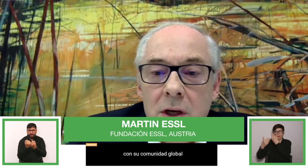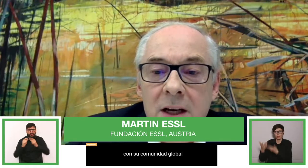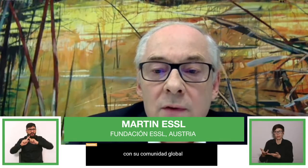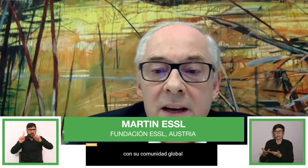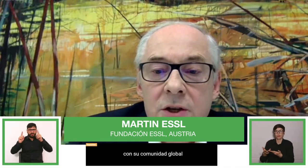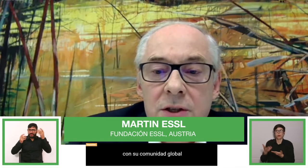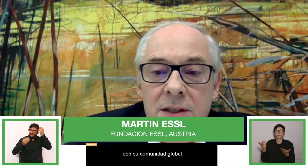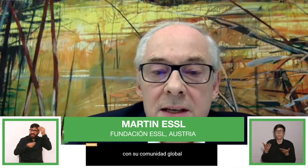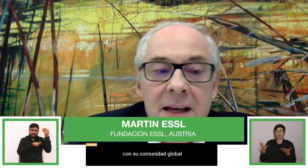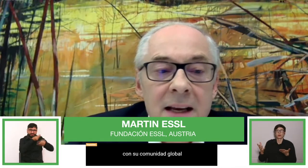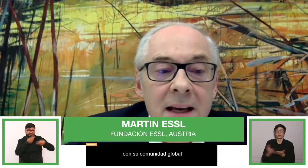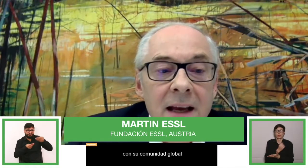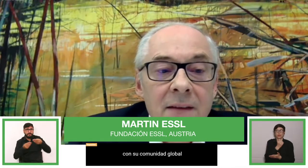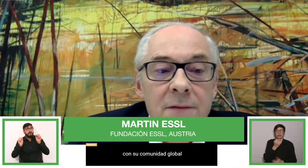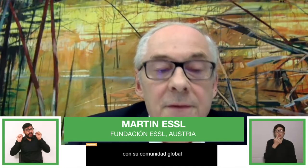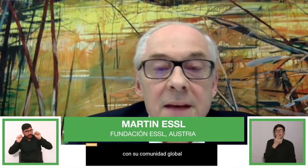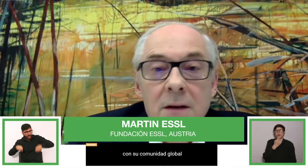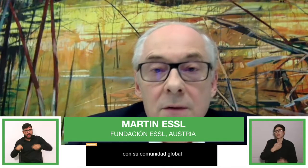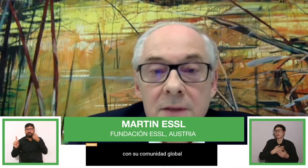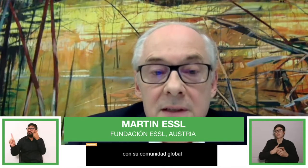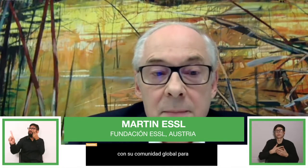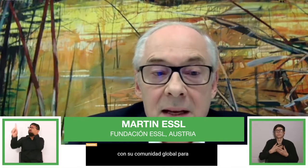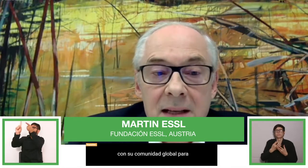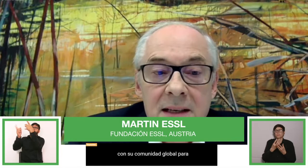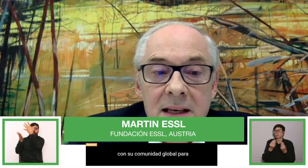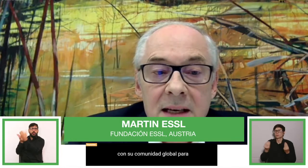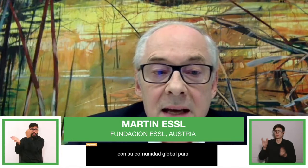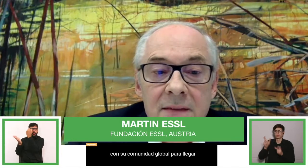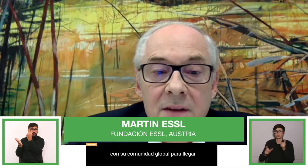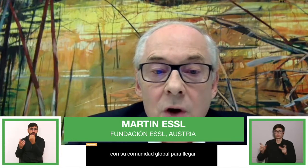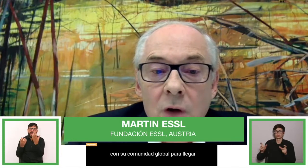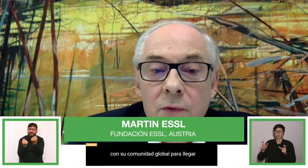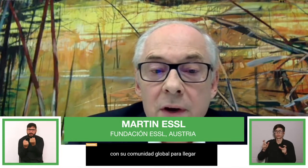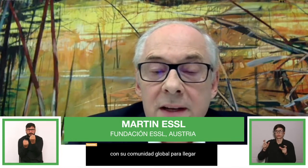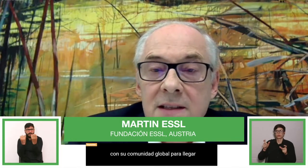para llegar a cientos de innovaciones sociales